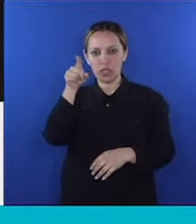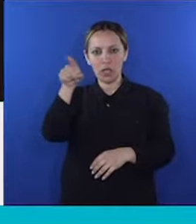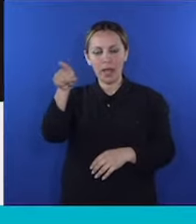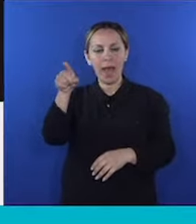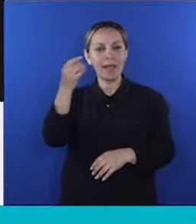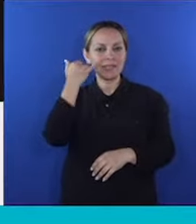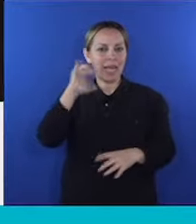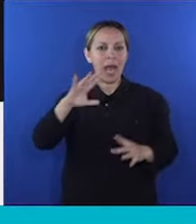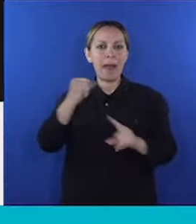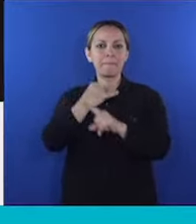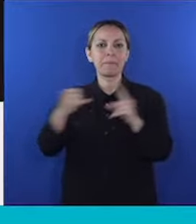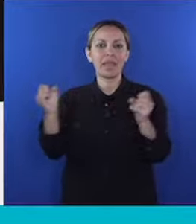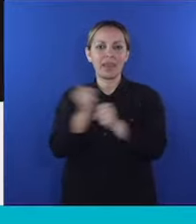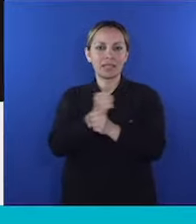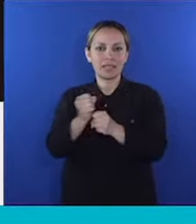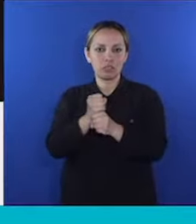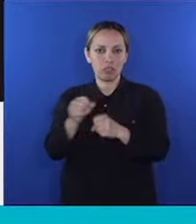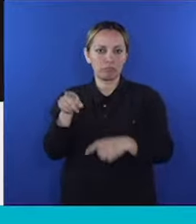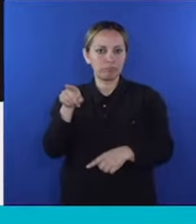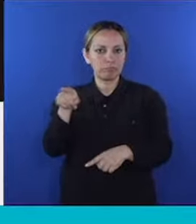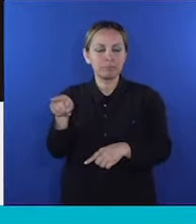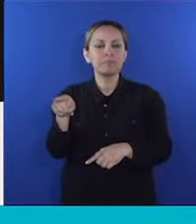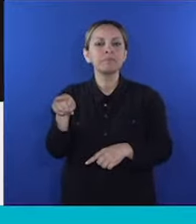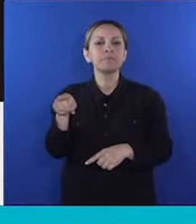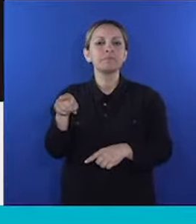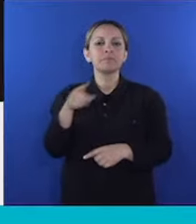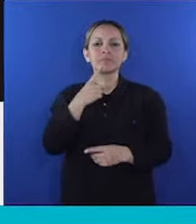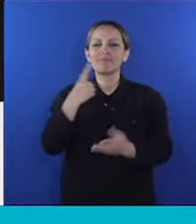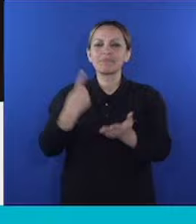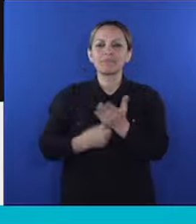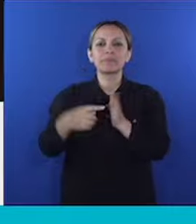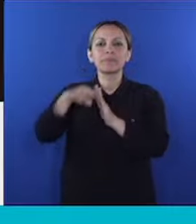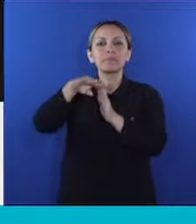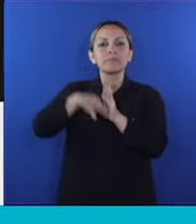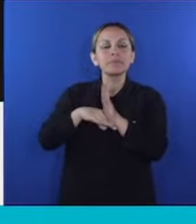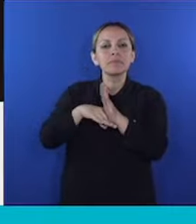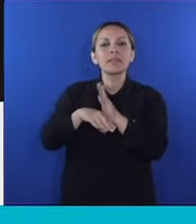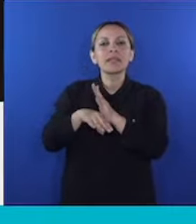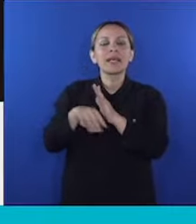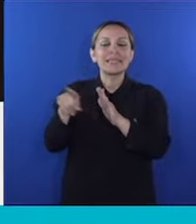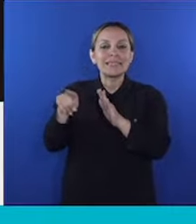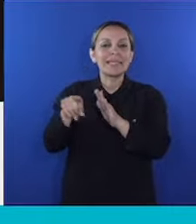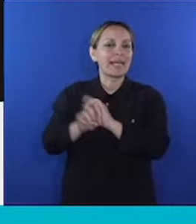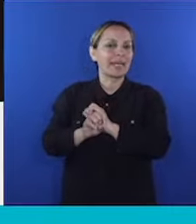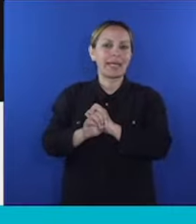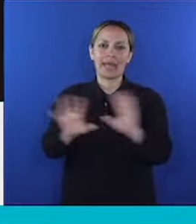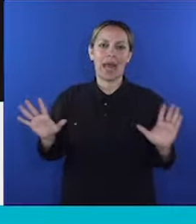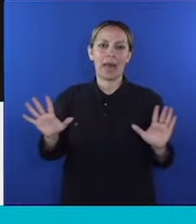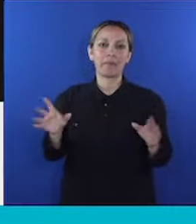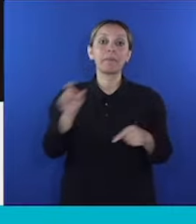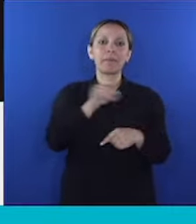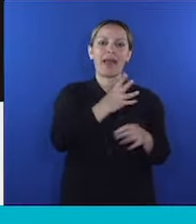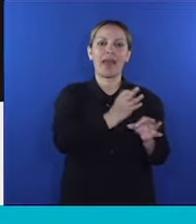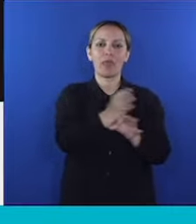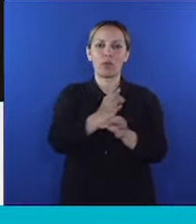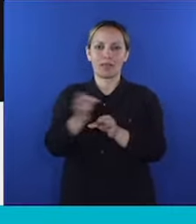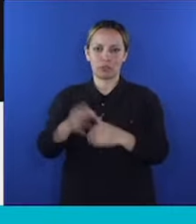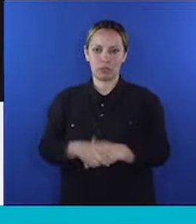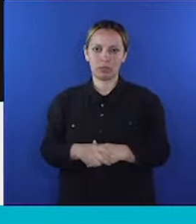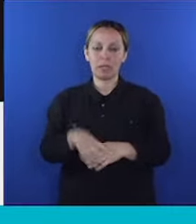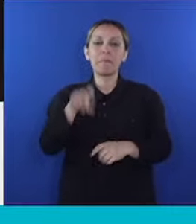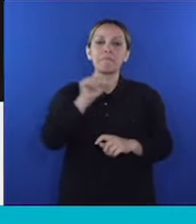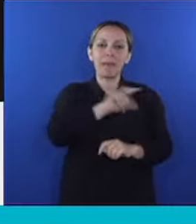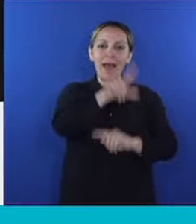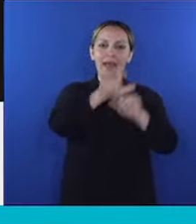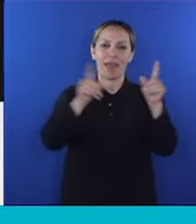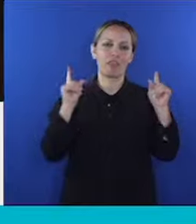media sanción en una medida que es de extrema gravedad para la comunidad educativa para los trabajadores de